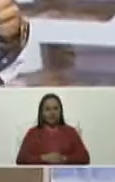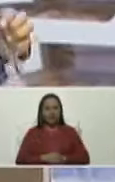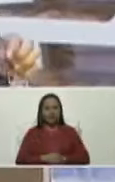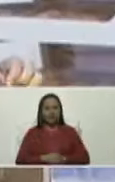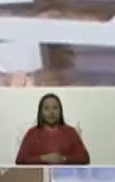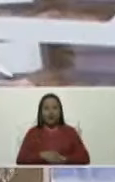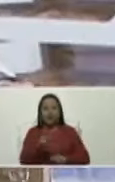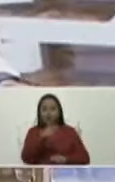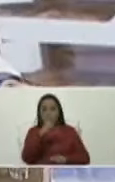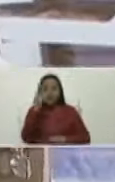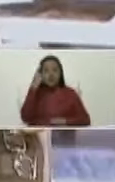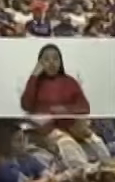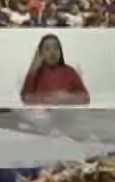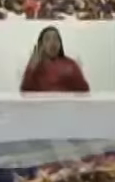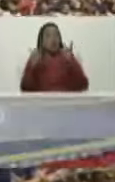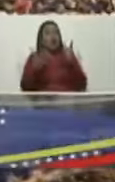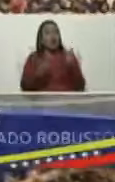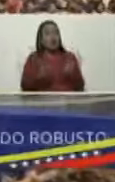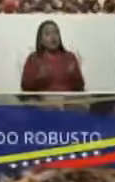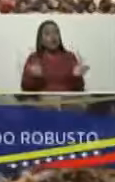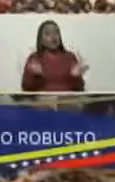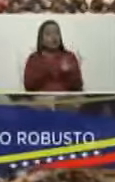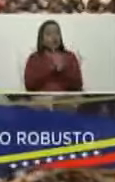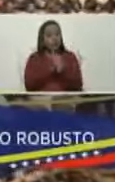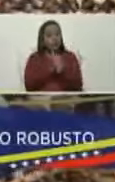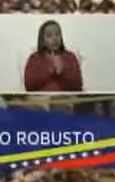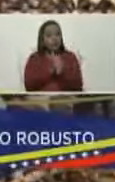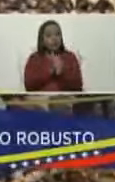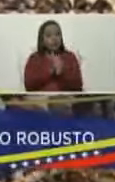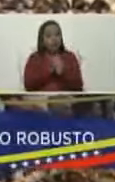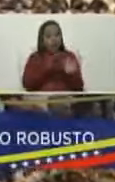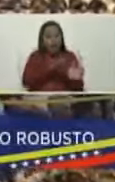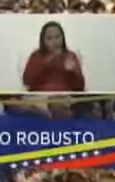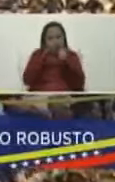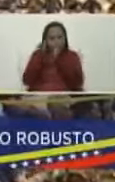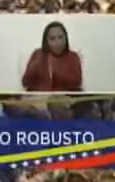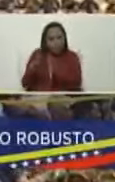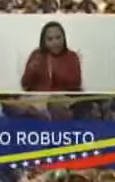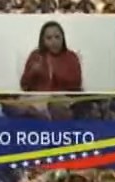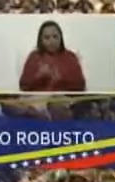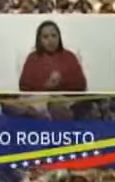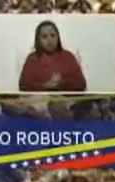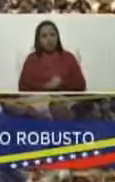¿Ustedes saben cuánto logramos apartar para